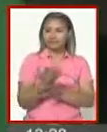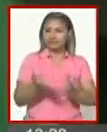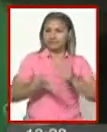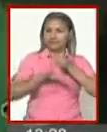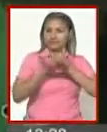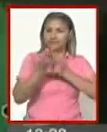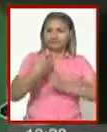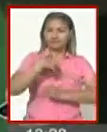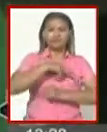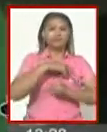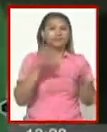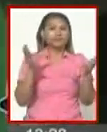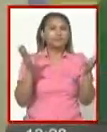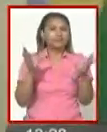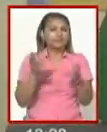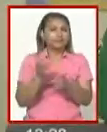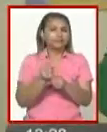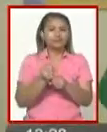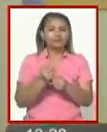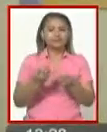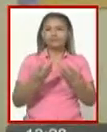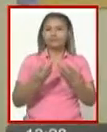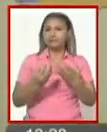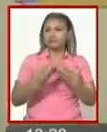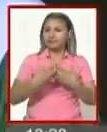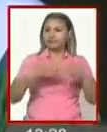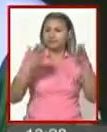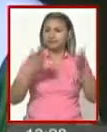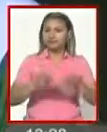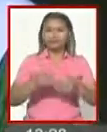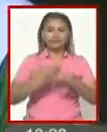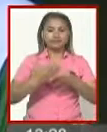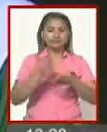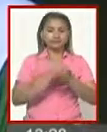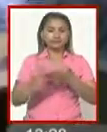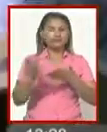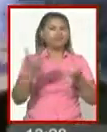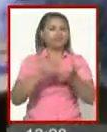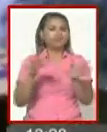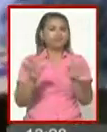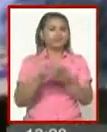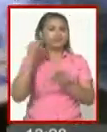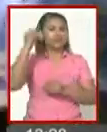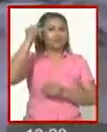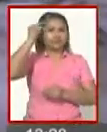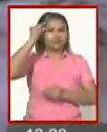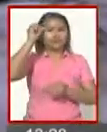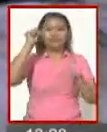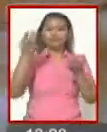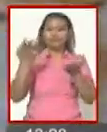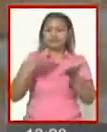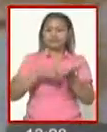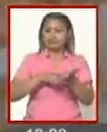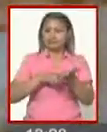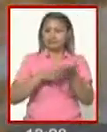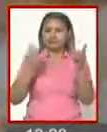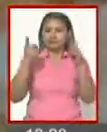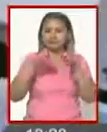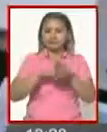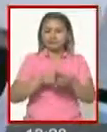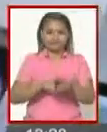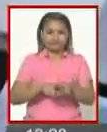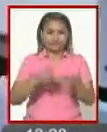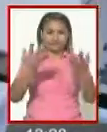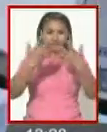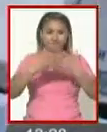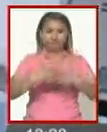favor de nosotros los pequeños empresarios se espera que la próxima semana se instale una nueva reunión con el gobierno para poder firmar un acuerdo sólido y